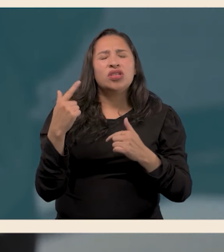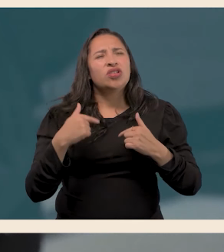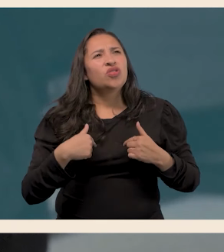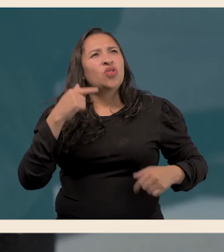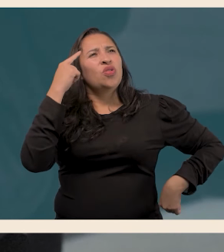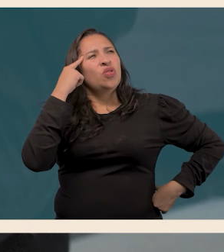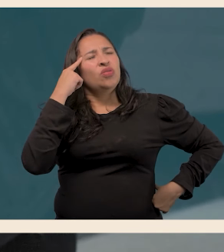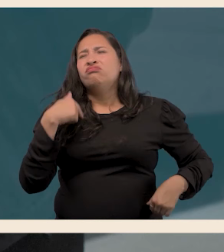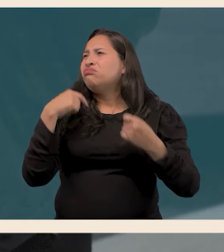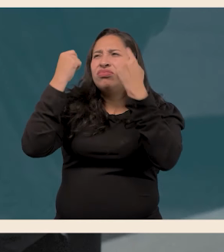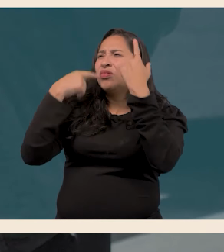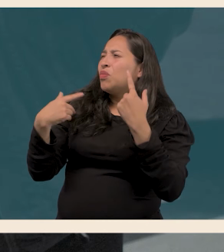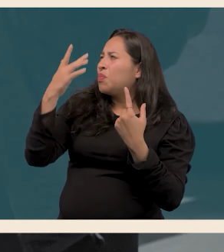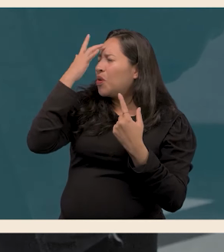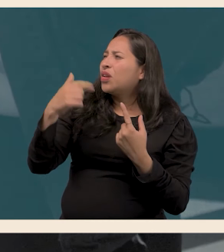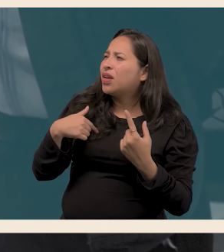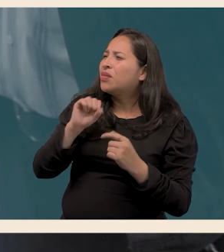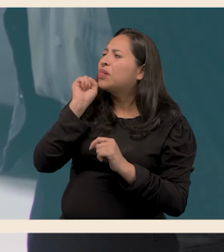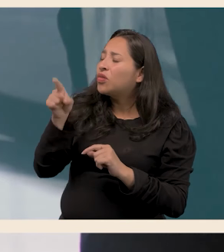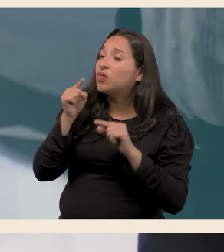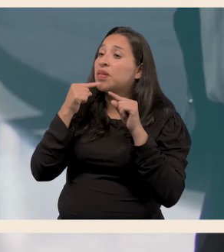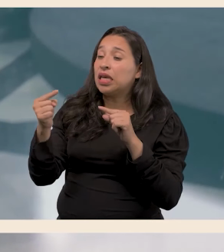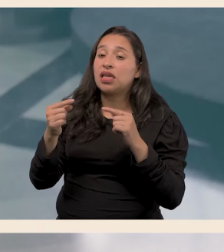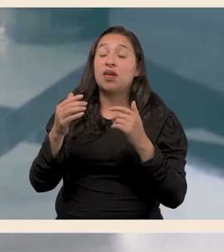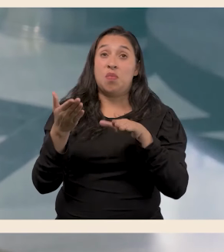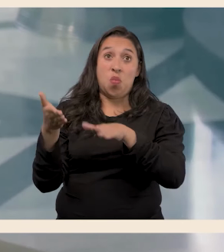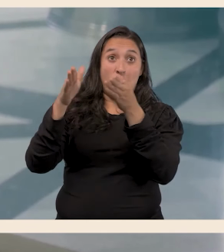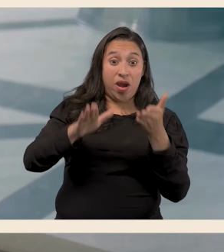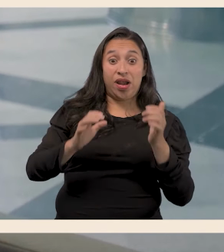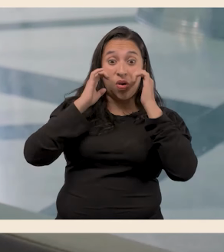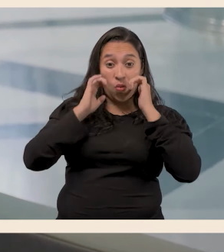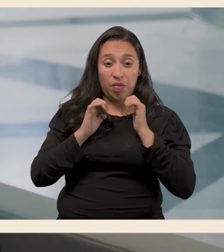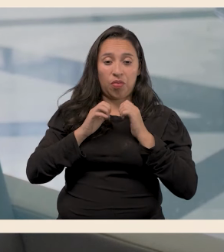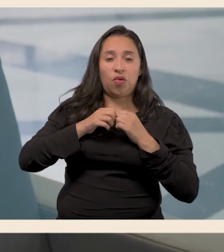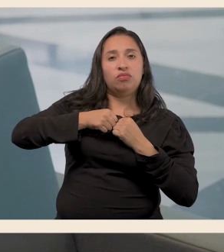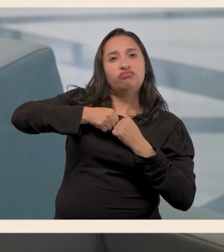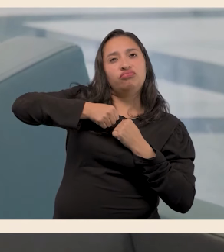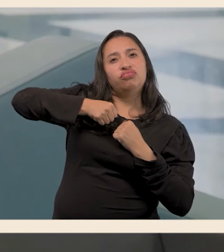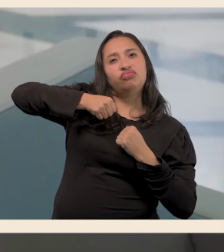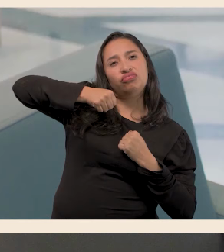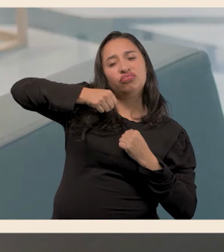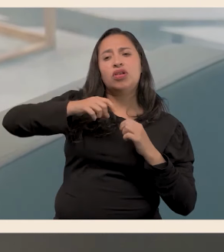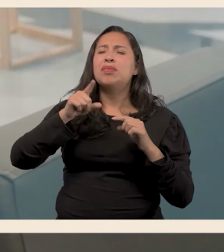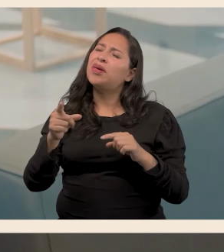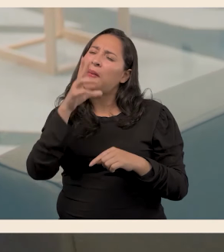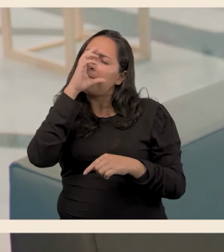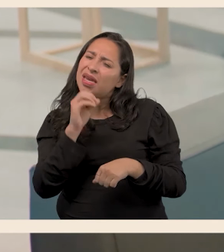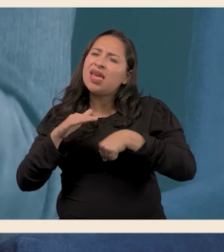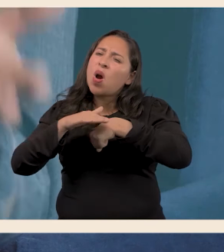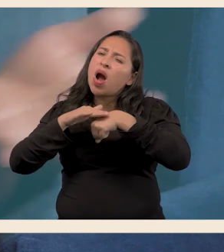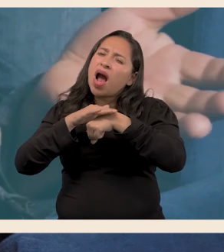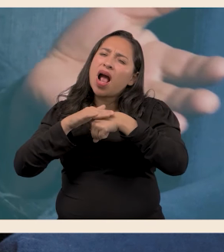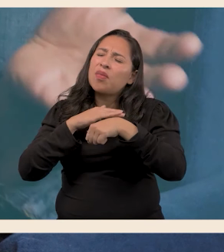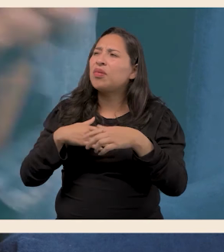estira, pero él no era calvo. No, es que cuando se descompone el cuerpo, el pelo se cae.